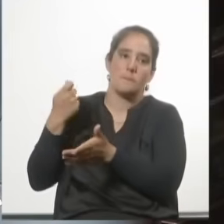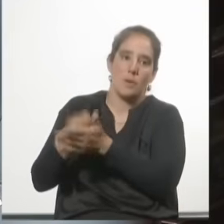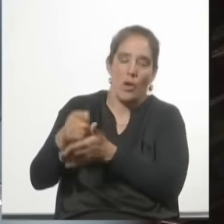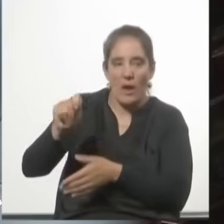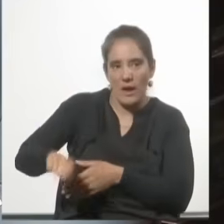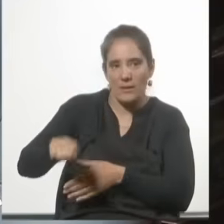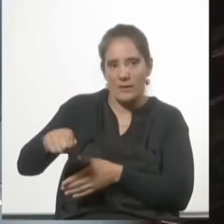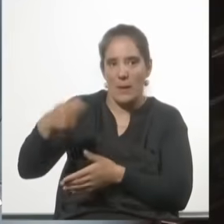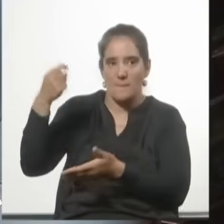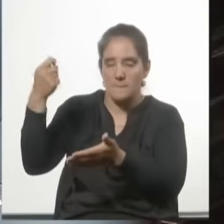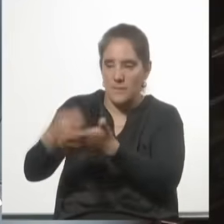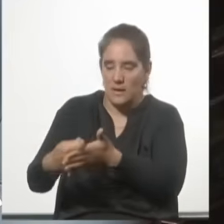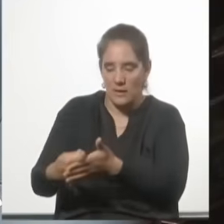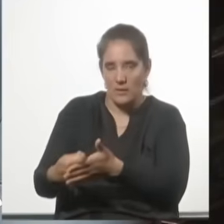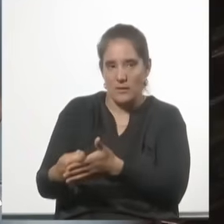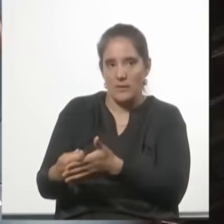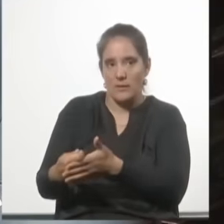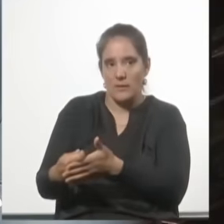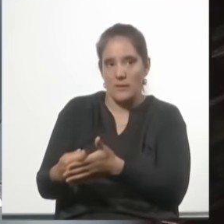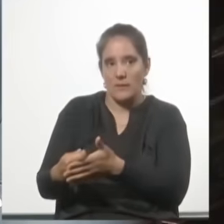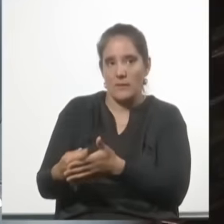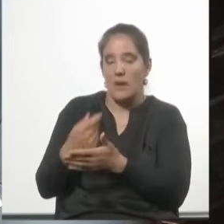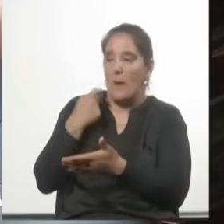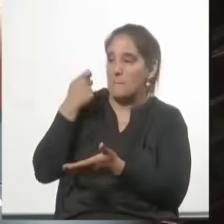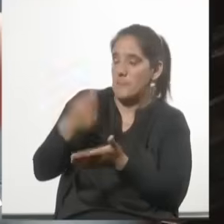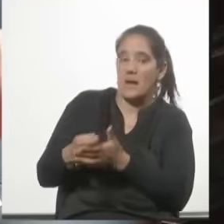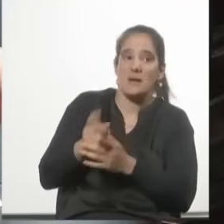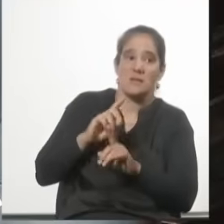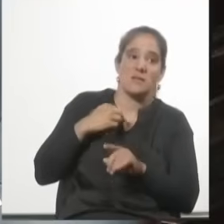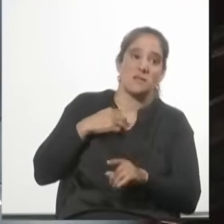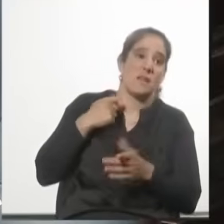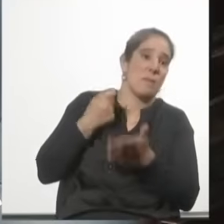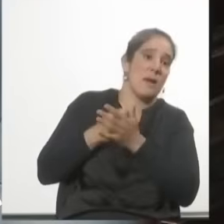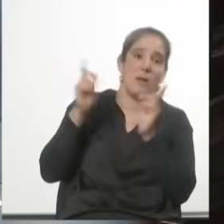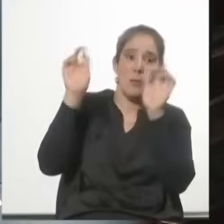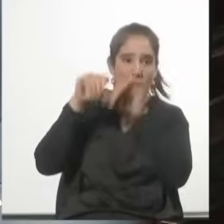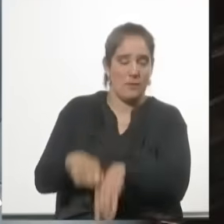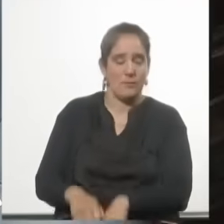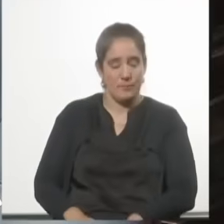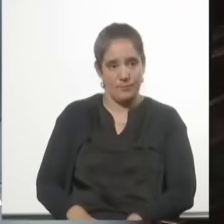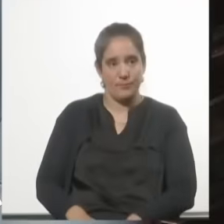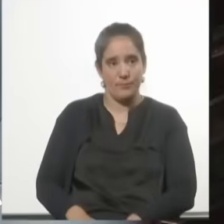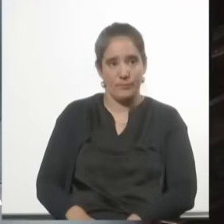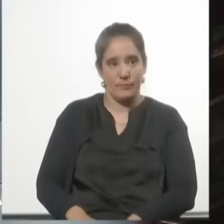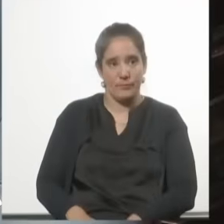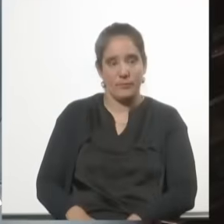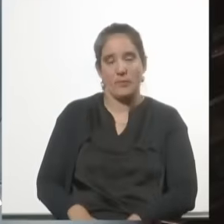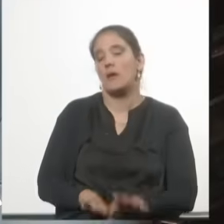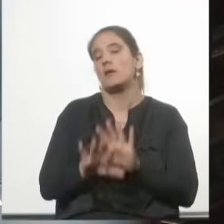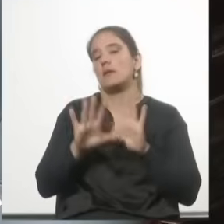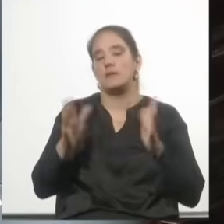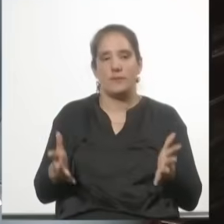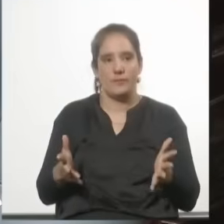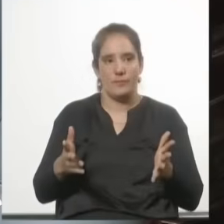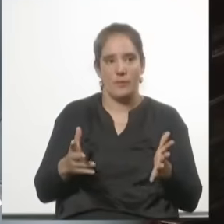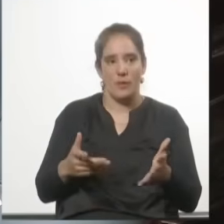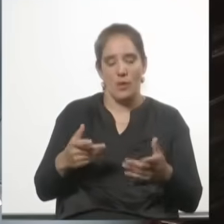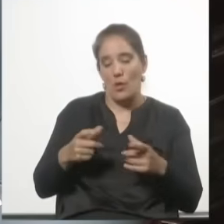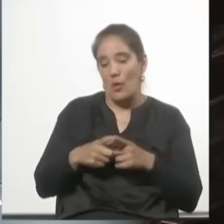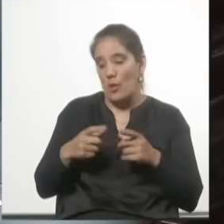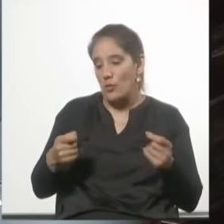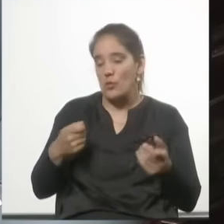de pago. El banco confirmador se obliga a pagar incluso si el banco emisor no cumple. En definitiva, una carta de